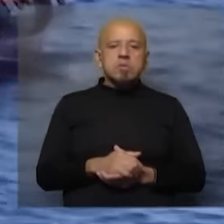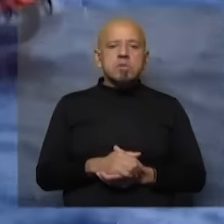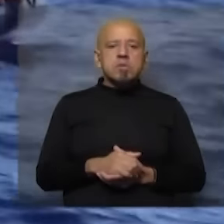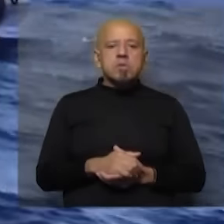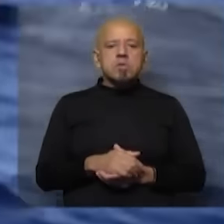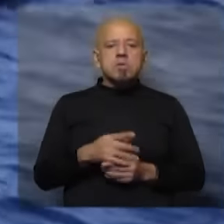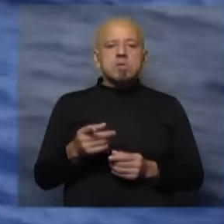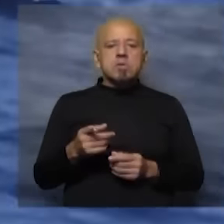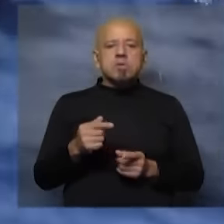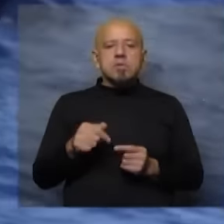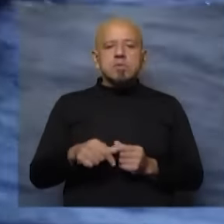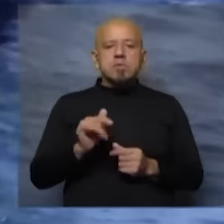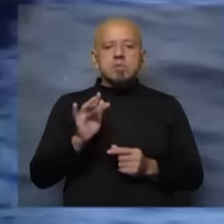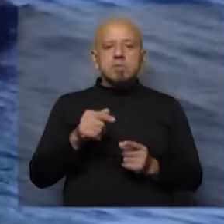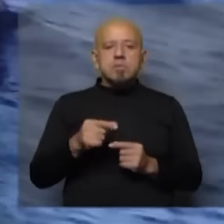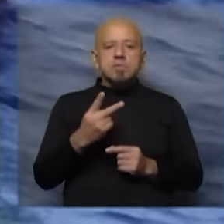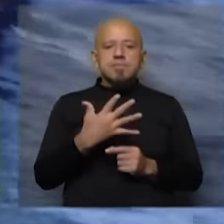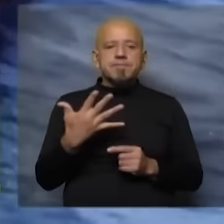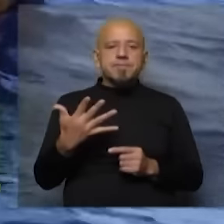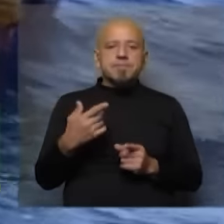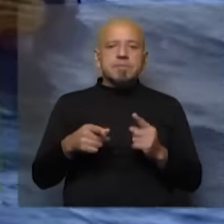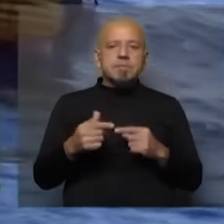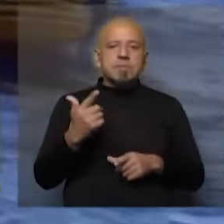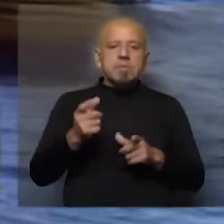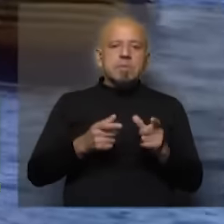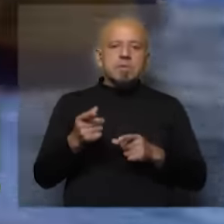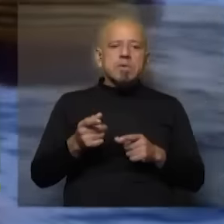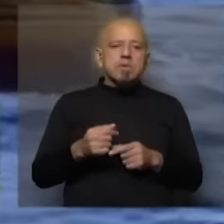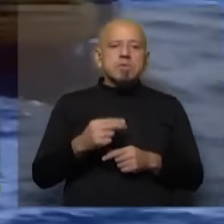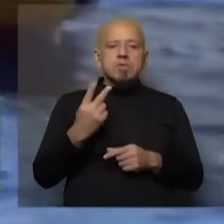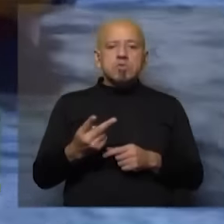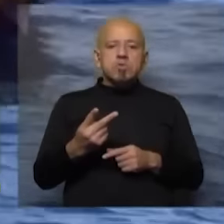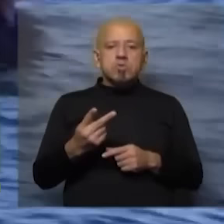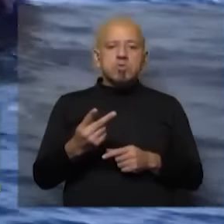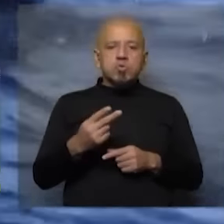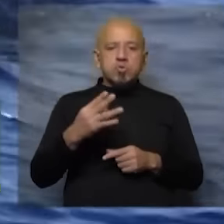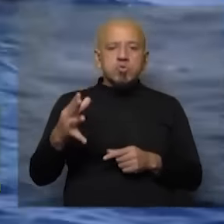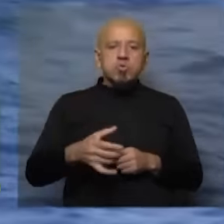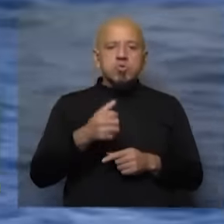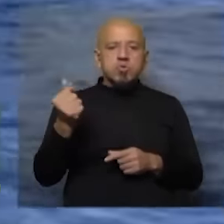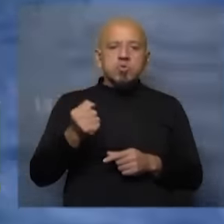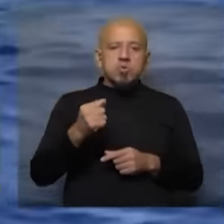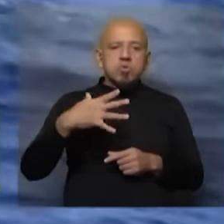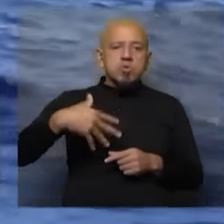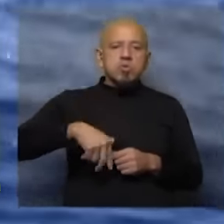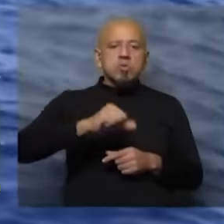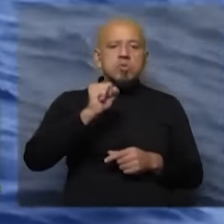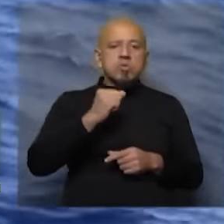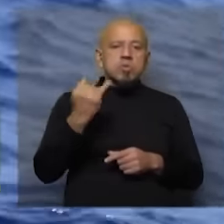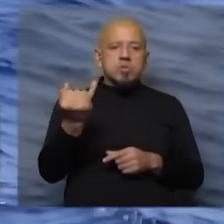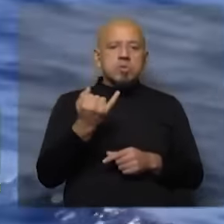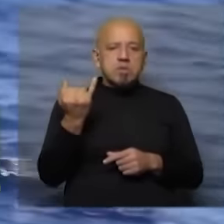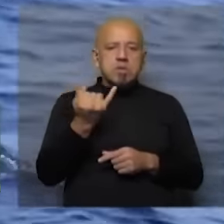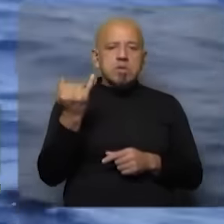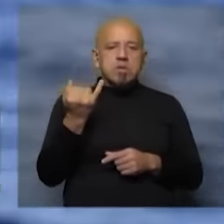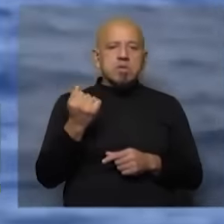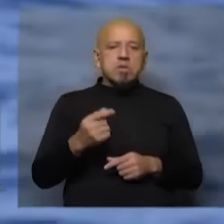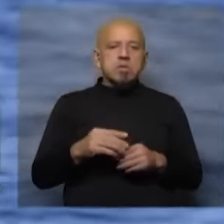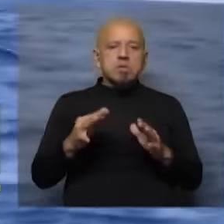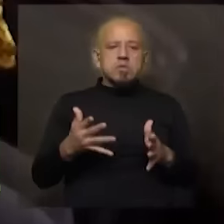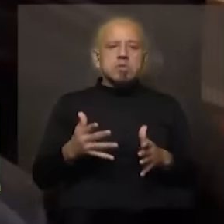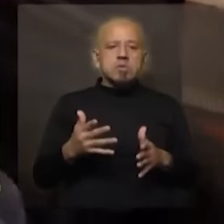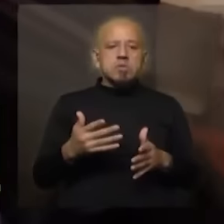Viking rescató este miércoles a 25 supervivientes, dos de los cuales fueron evacuados de urgencia a Sicilia, sur de Italia. Debido a